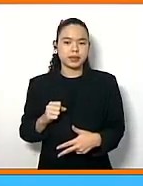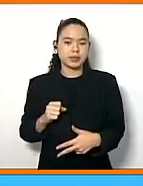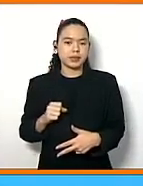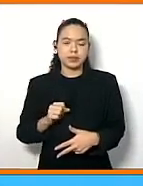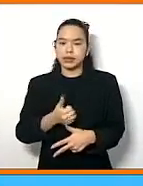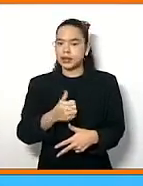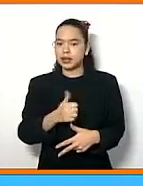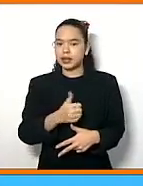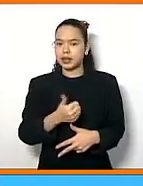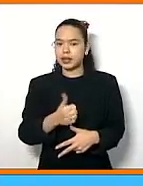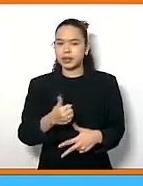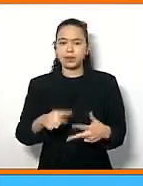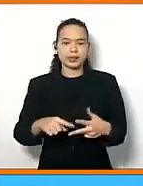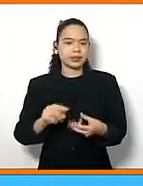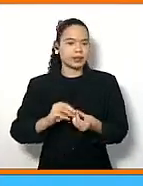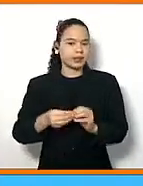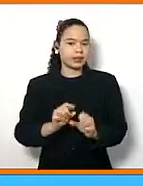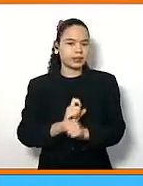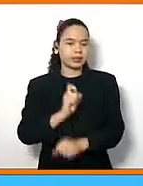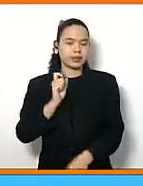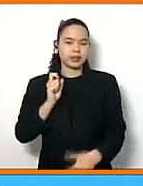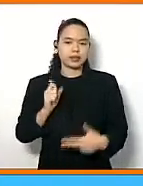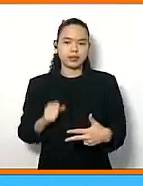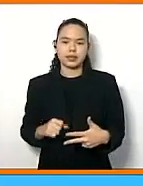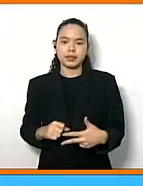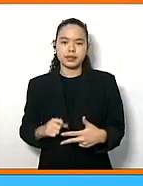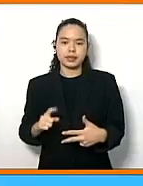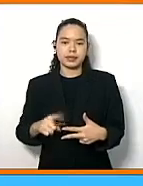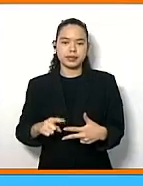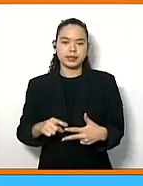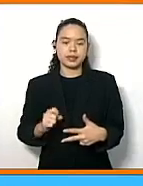es el 10. Segundo número favorecido.